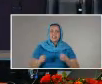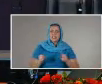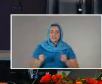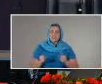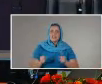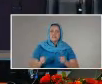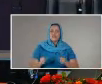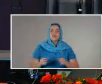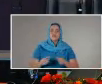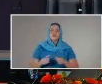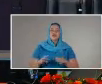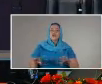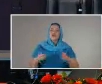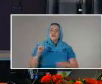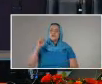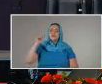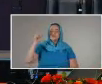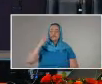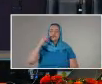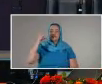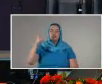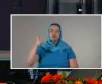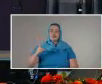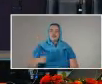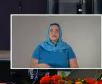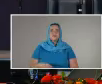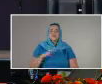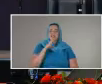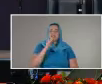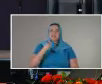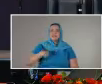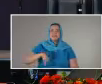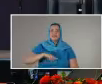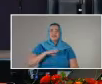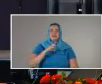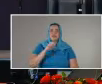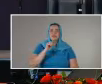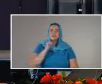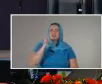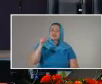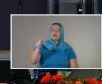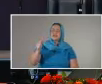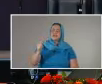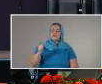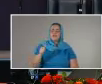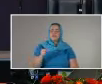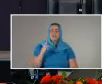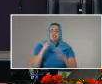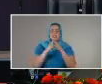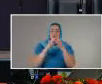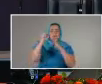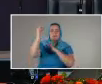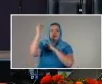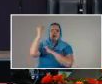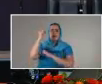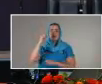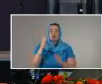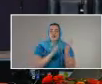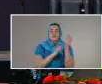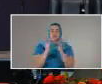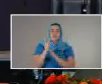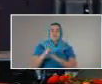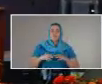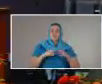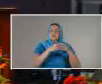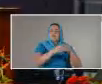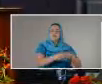clamor, es nuestro gemir como hijos. En el nombre poderoso de Jesús, Señor, ponemos ante ti cualquier